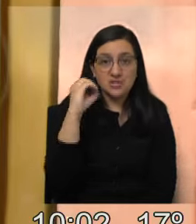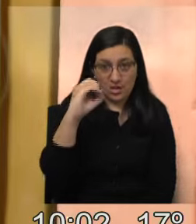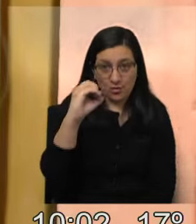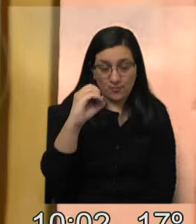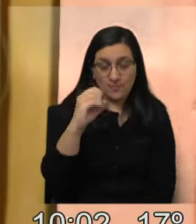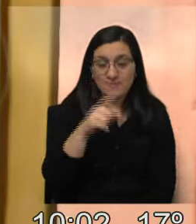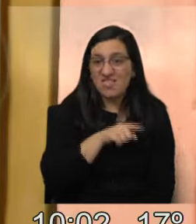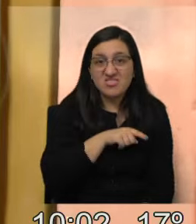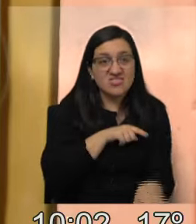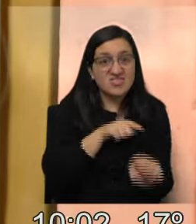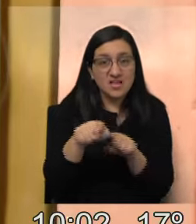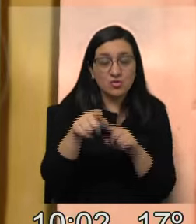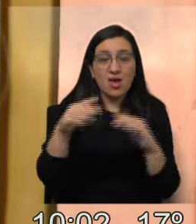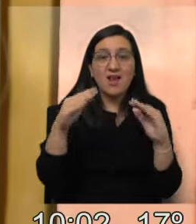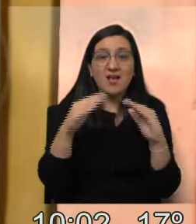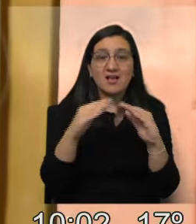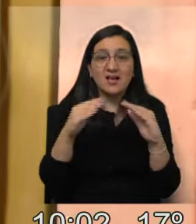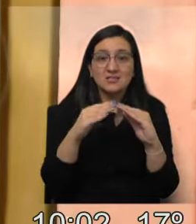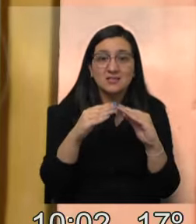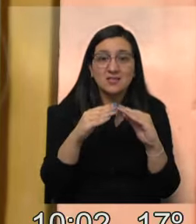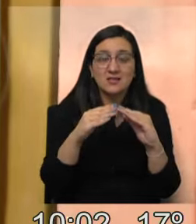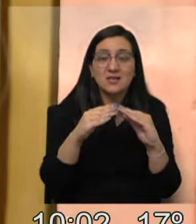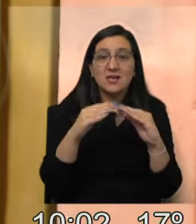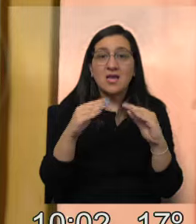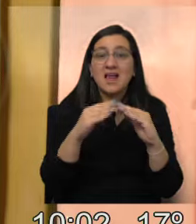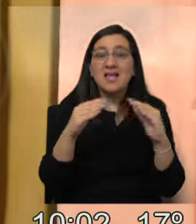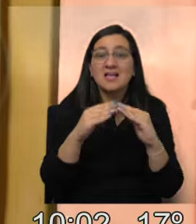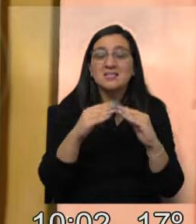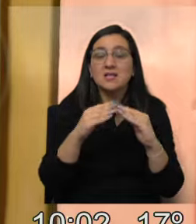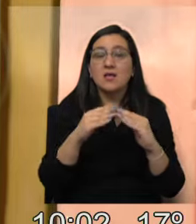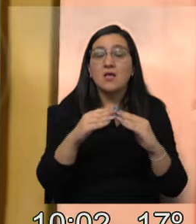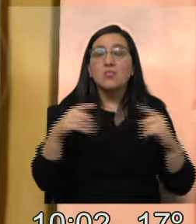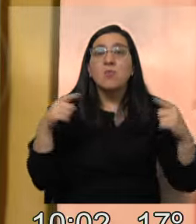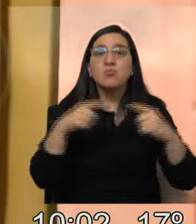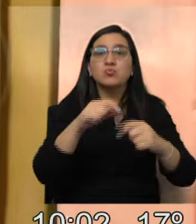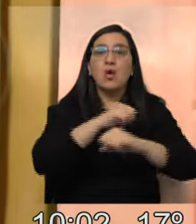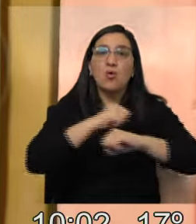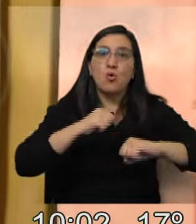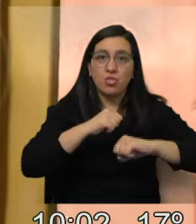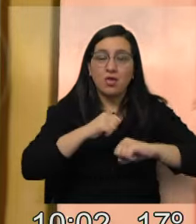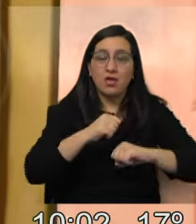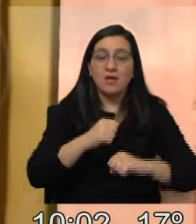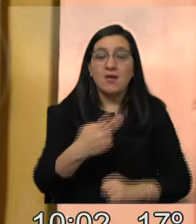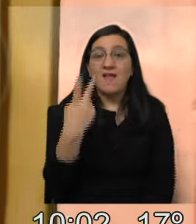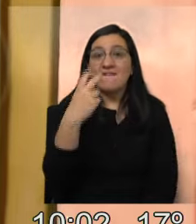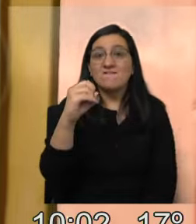llevan derecho a la casa, a la casona de Punta Gorda. El 20